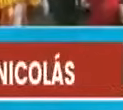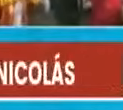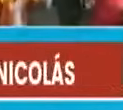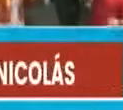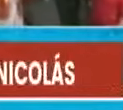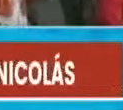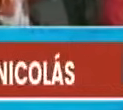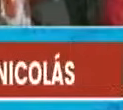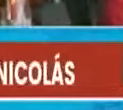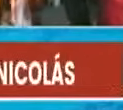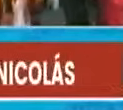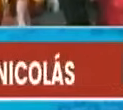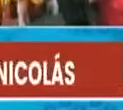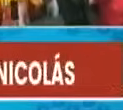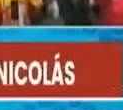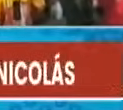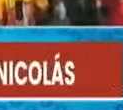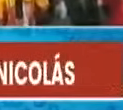Ustedes quieren